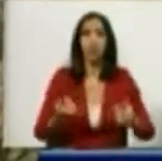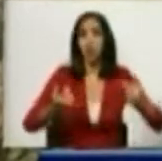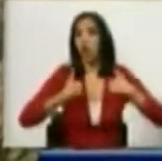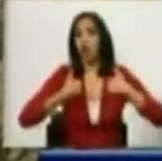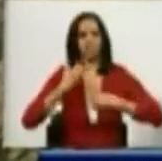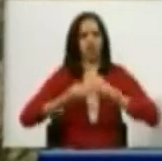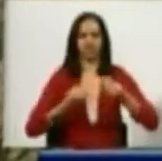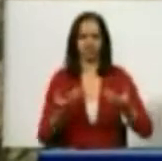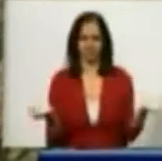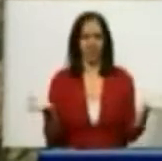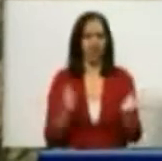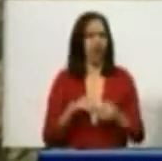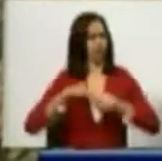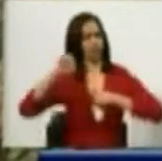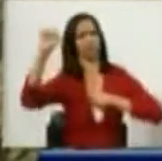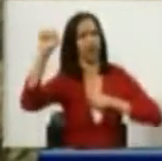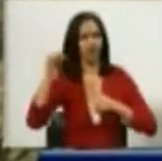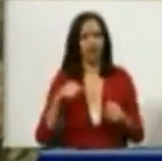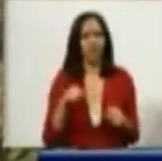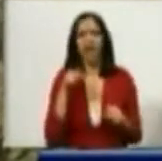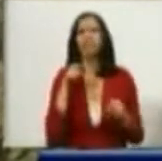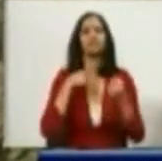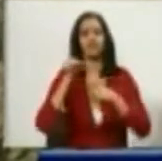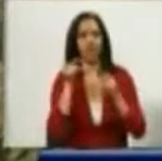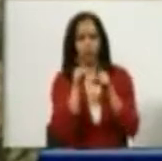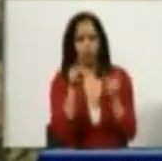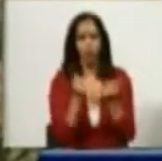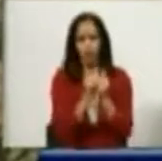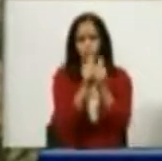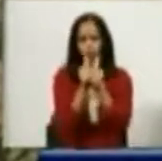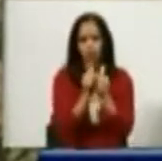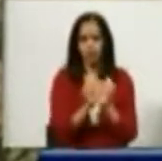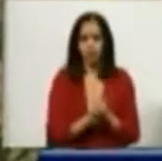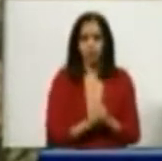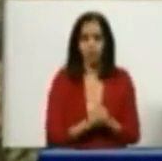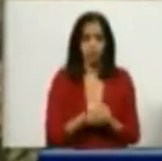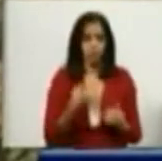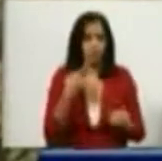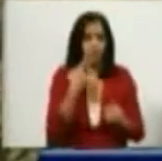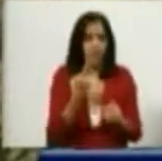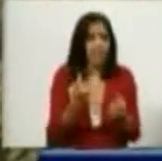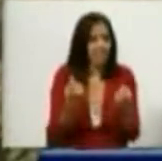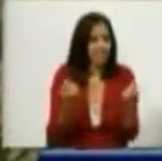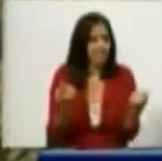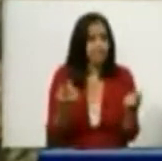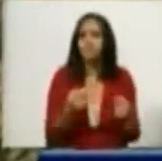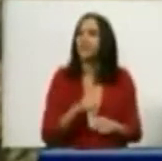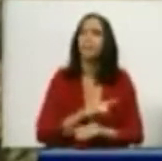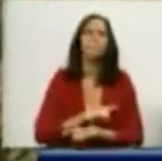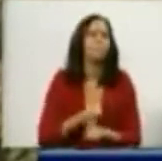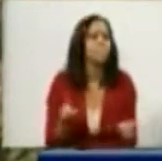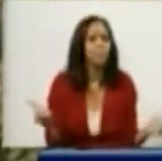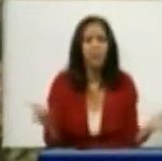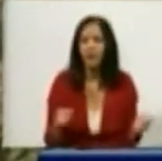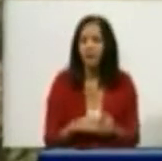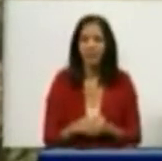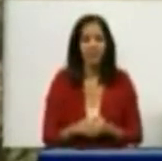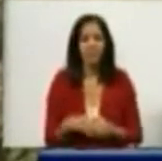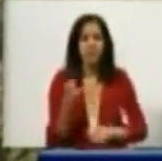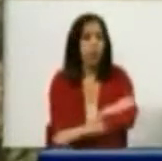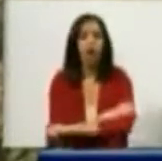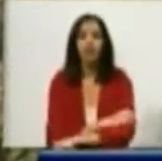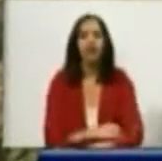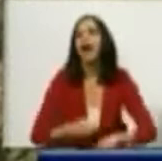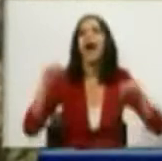yo he hecho haga Superman Superman y tú lo que yo he hecho no ha sido suficiente ni va a ser ni va a ser escuálido